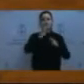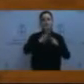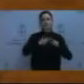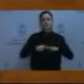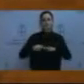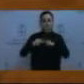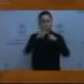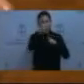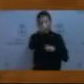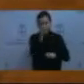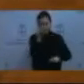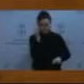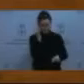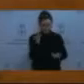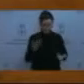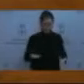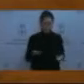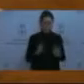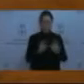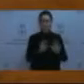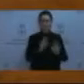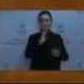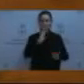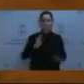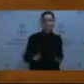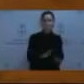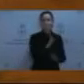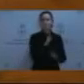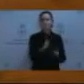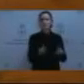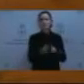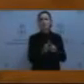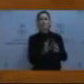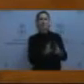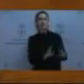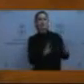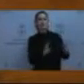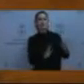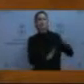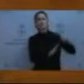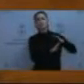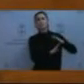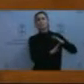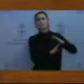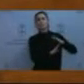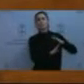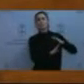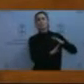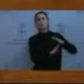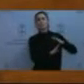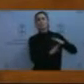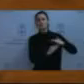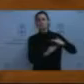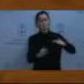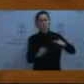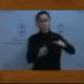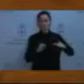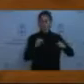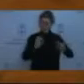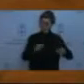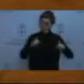compartida. Sin embargo, parece que todo quedó ahí, que se ha detenido en ese tiempo. En